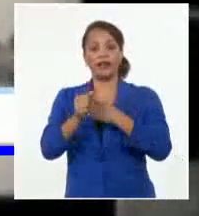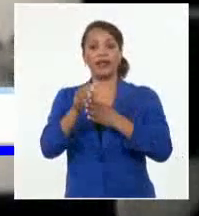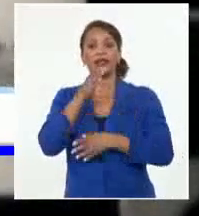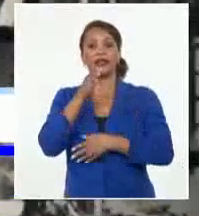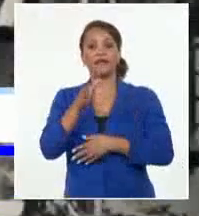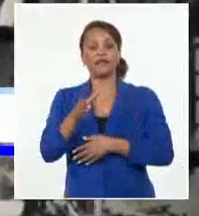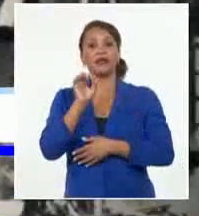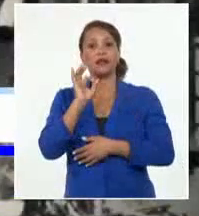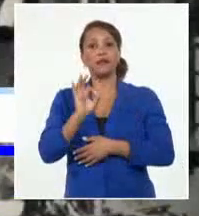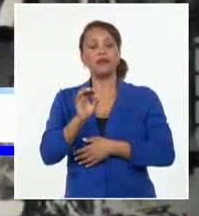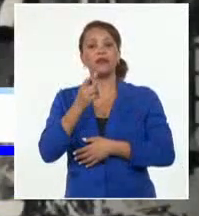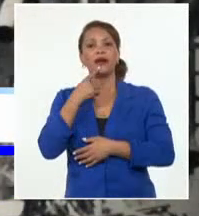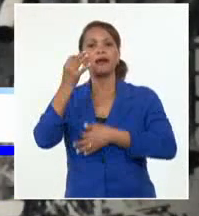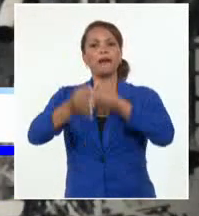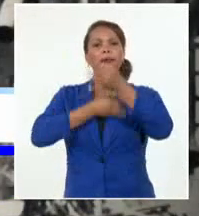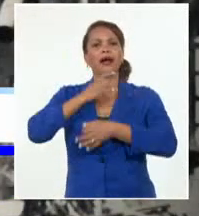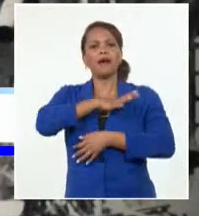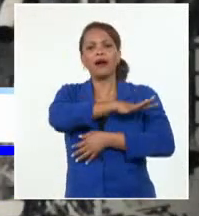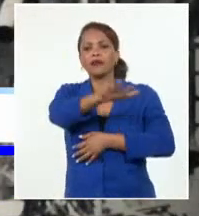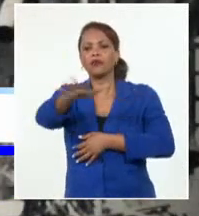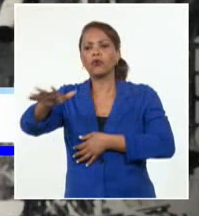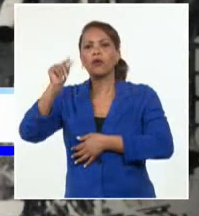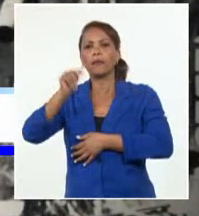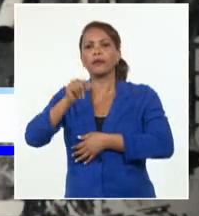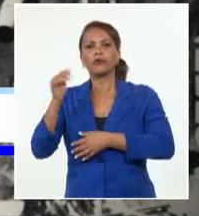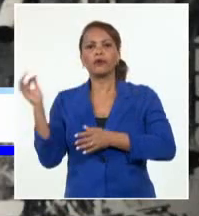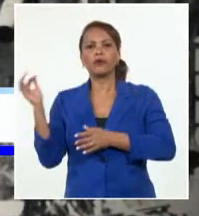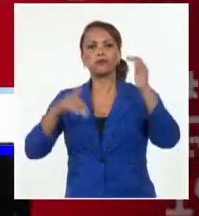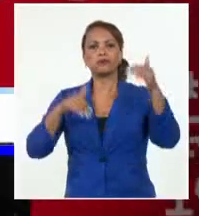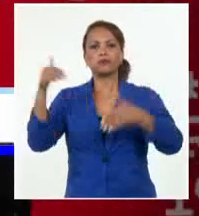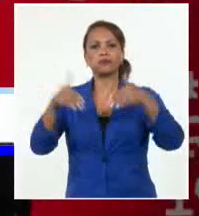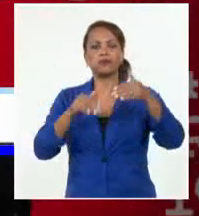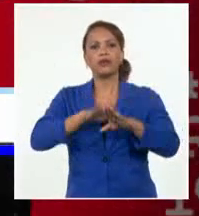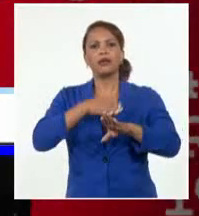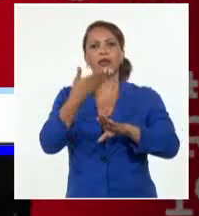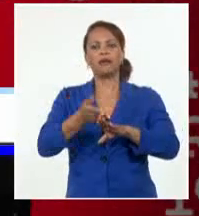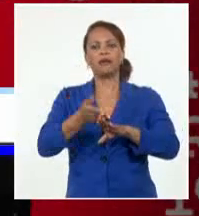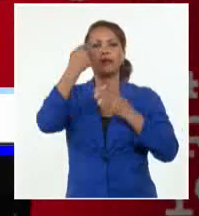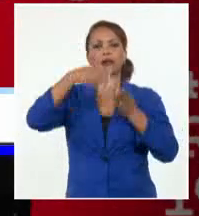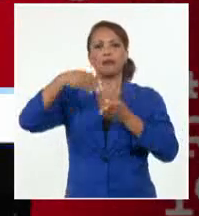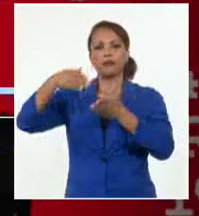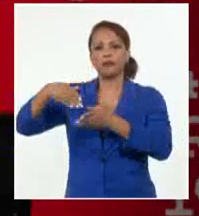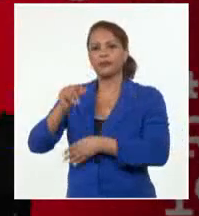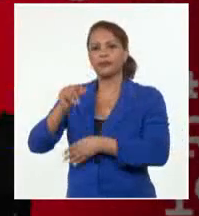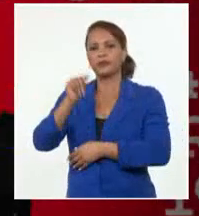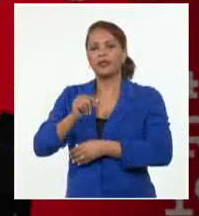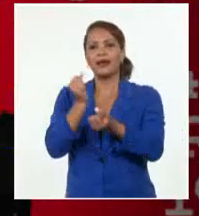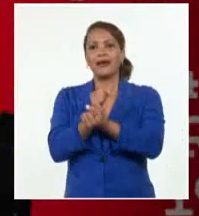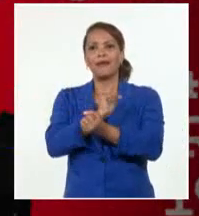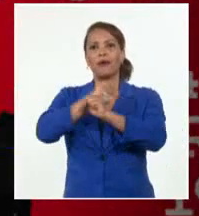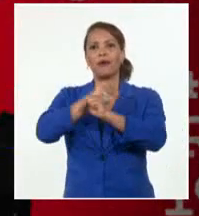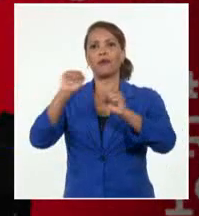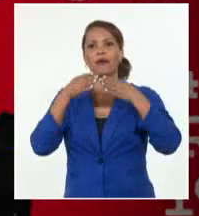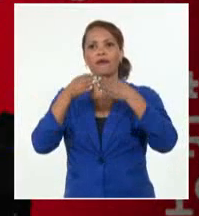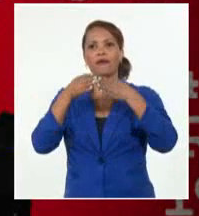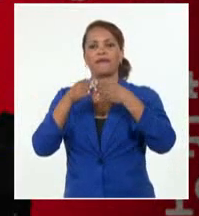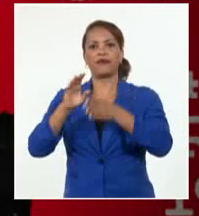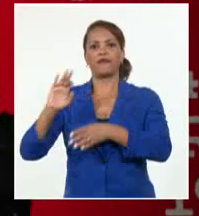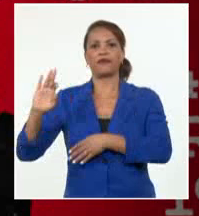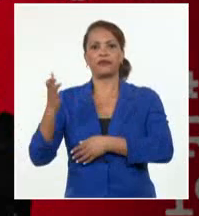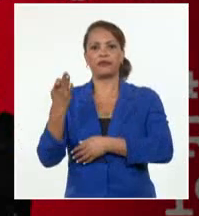dirigía a toda la multitud reunida allí después del sepelio de los fallecidos en la explosión del vapor francés la